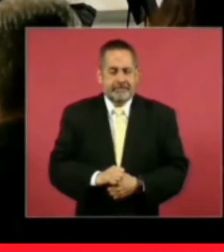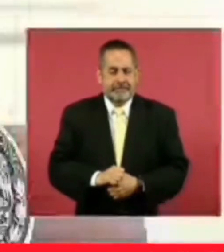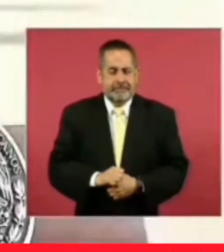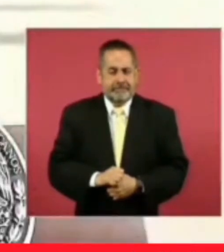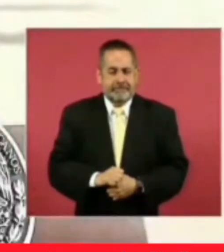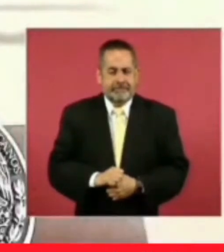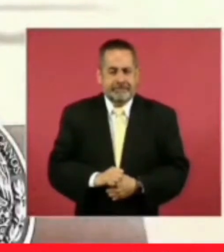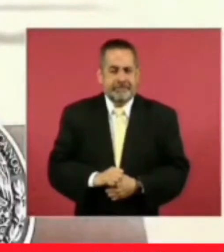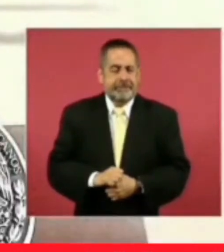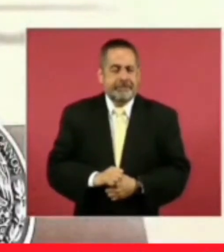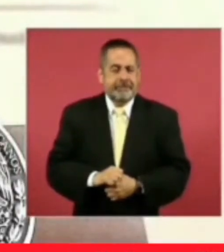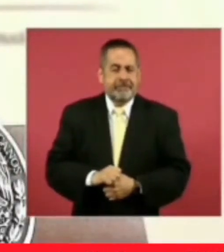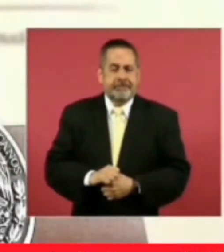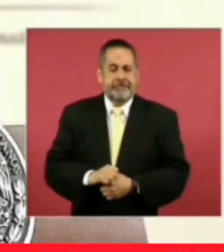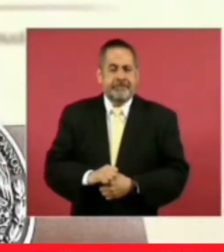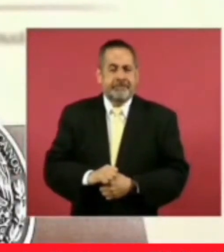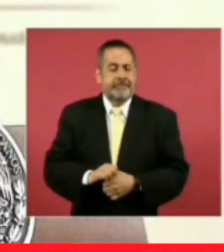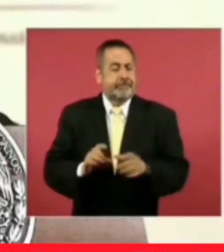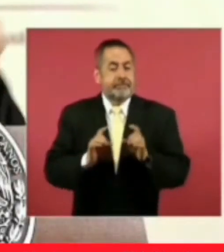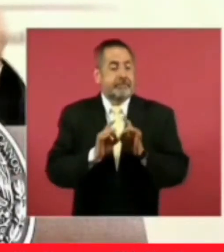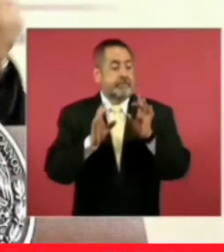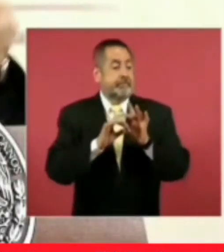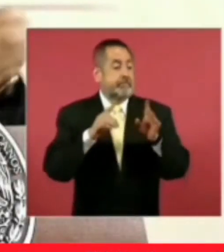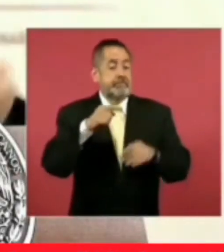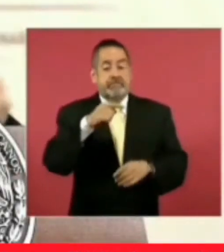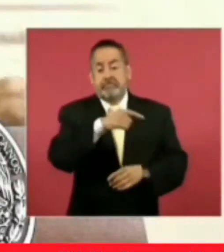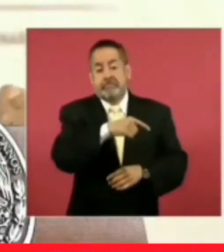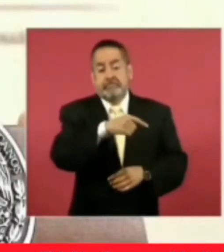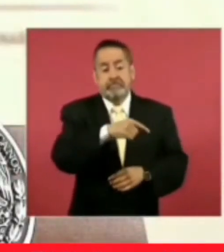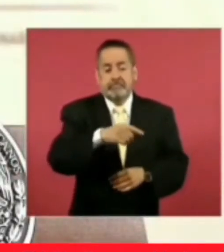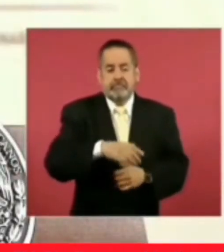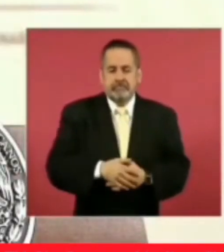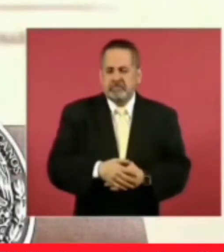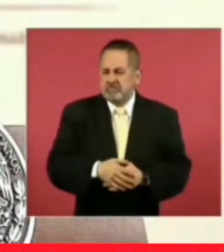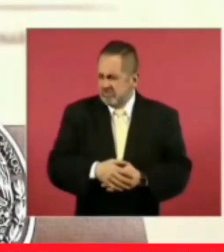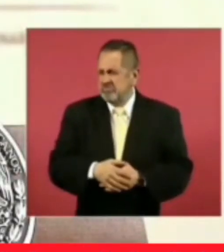decisión, la voluntad de